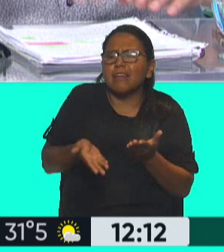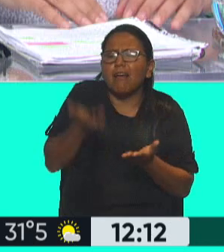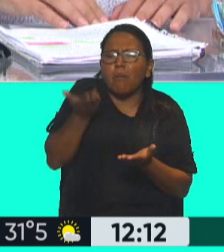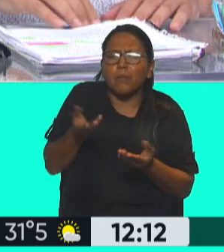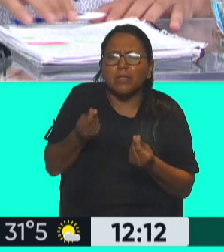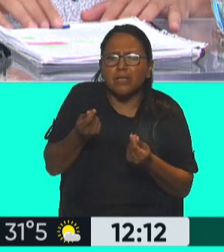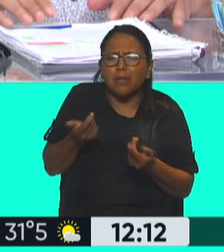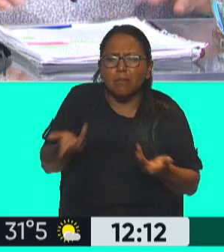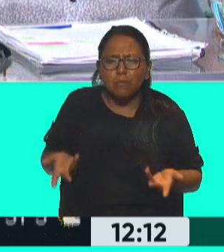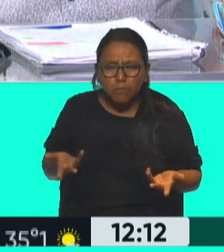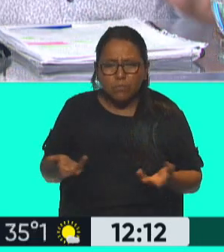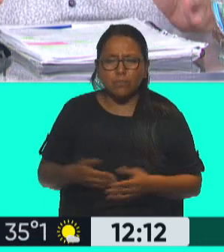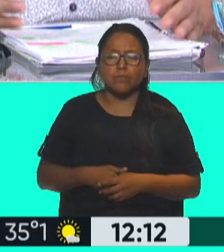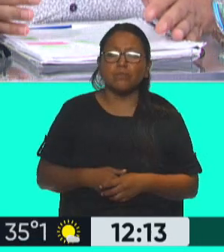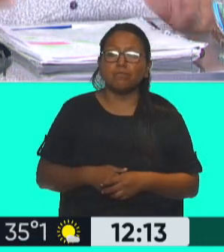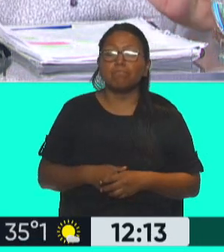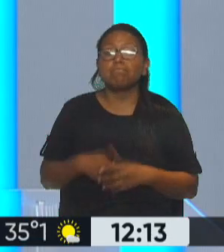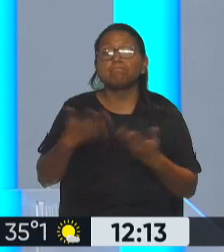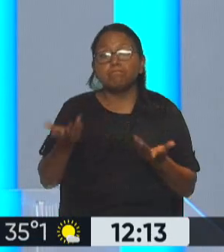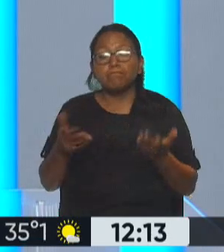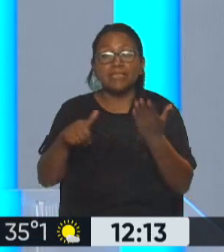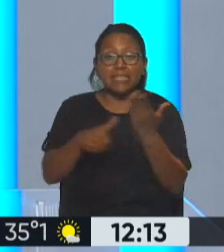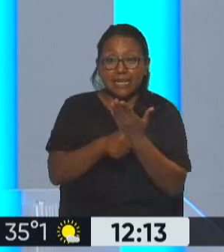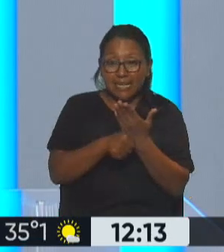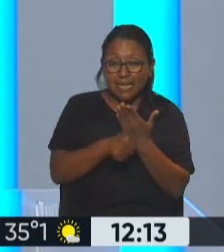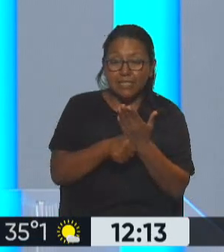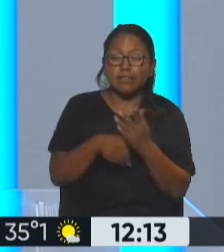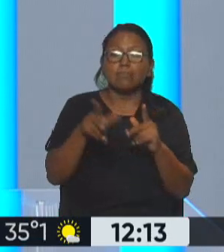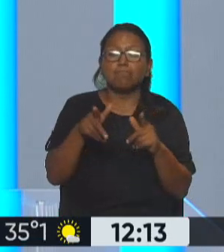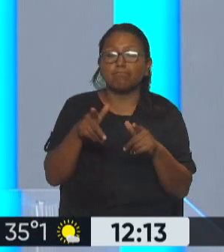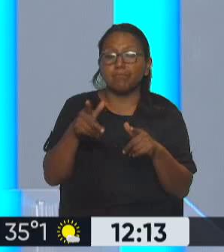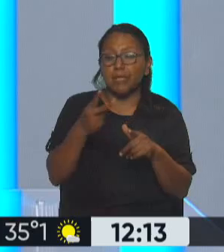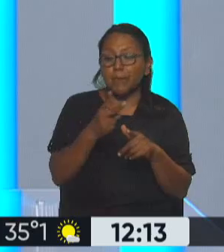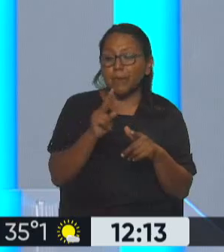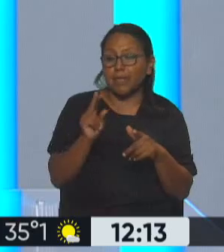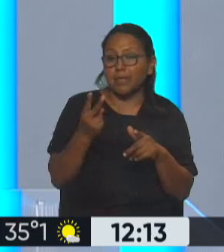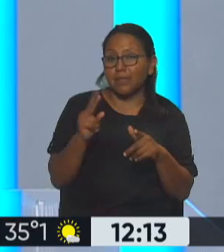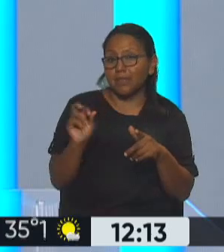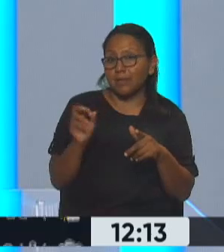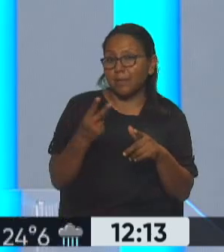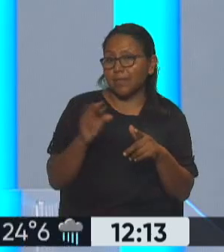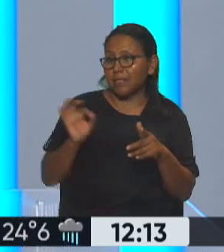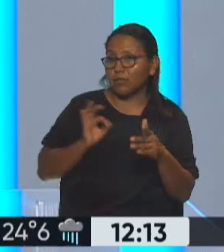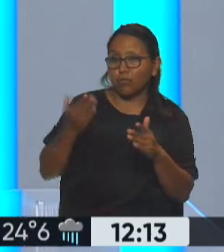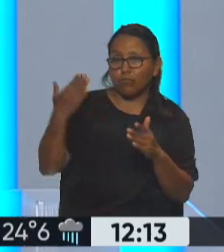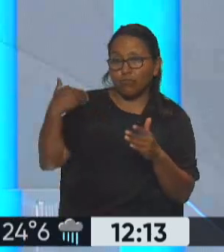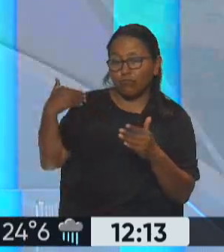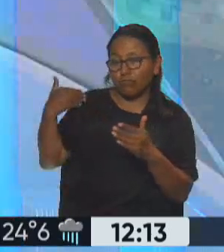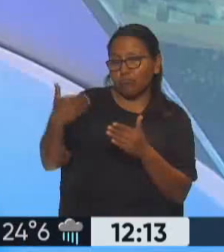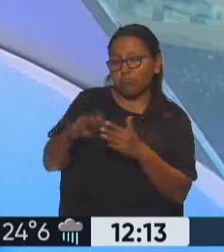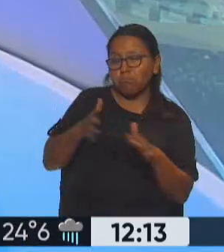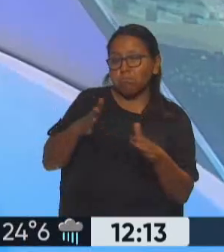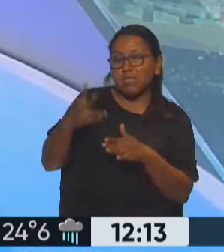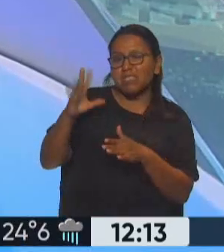qué aumenta la carne? Bueno, la carne hay que tener en cuenta una cosa. La carne durante todo el 22 tuvo un comportamiento de